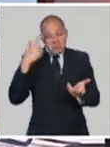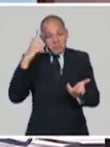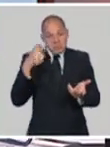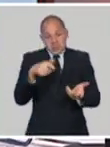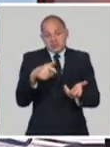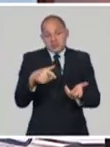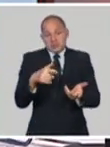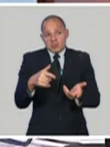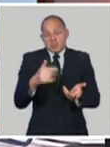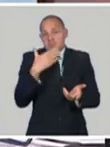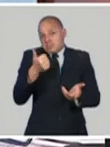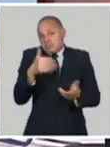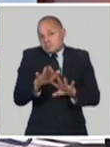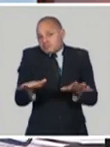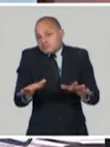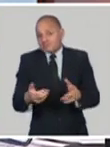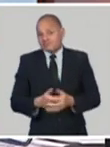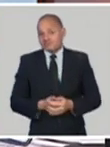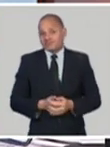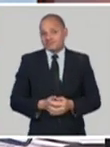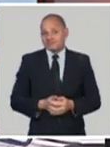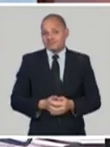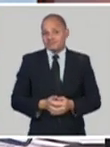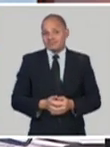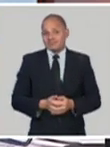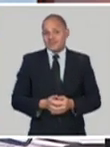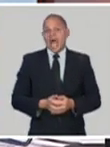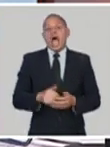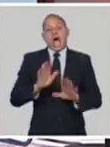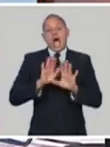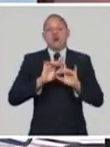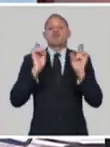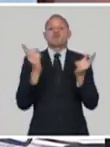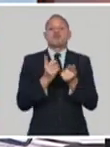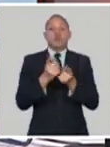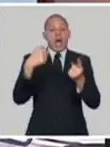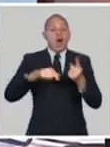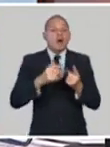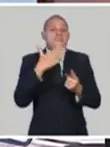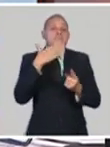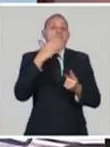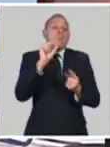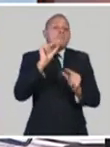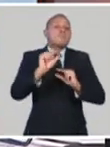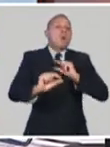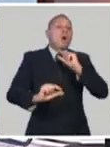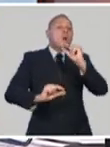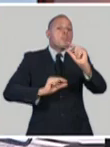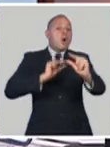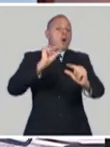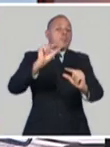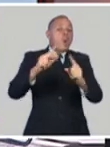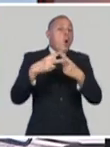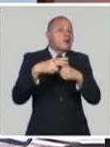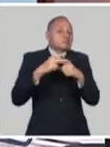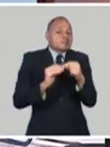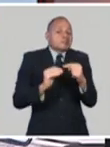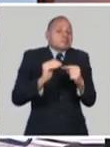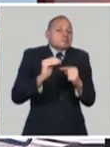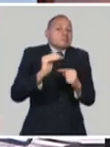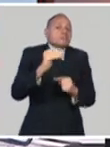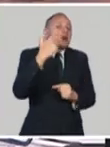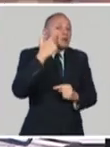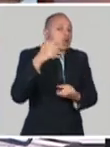ambiente mejor desde el punto de vista monetario, respalda la necesidad de haber tomado la decisión de la